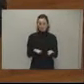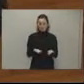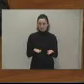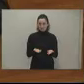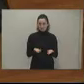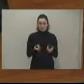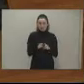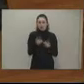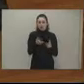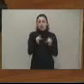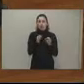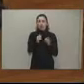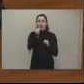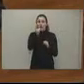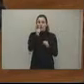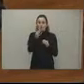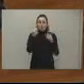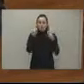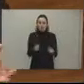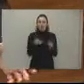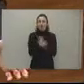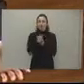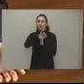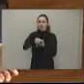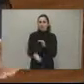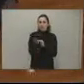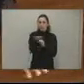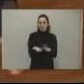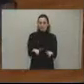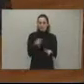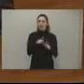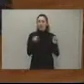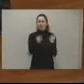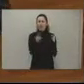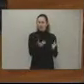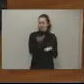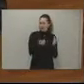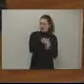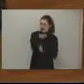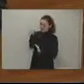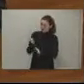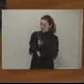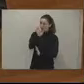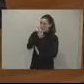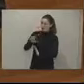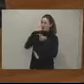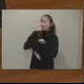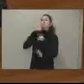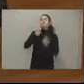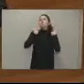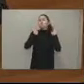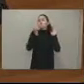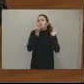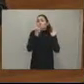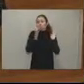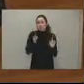que tengamos un buen año hidráulico, lo mismo. ¿Eso quiere decir que Asturias va peor que el resto de las comunidades? Por ejemplo. O